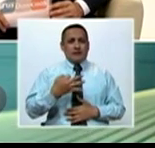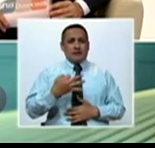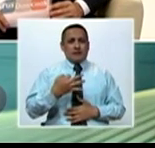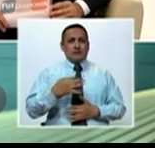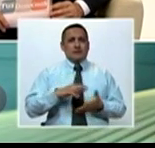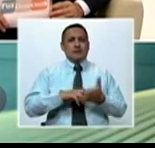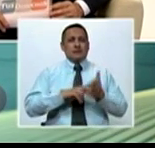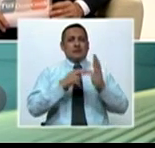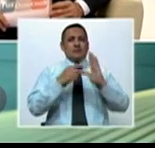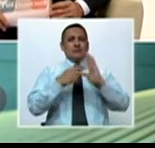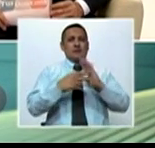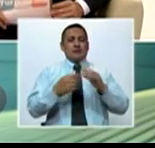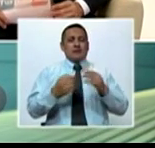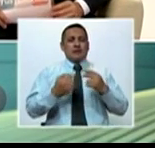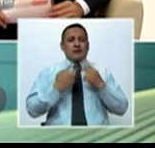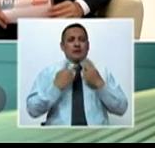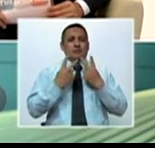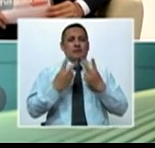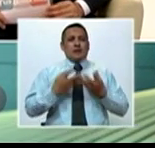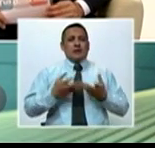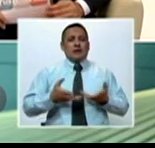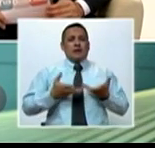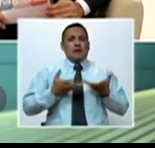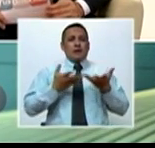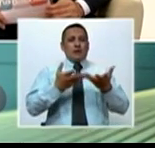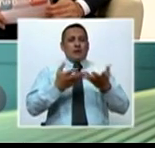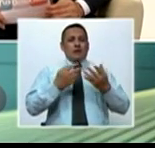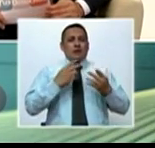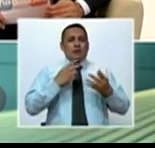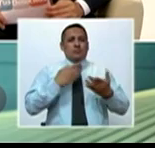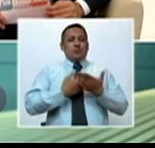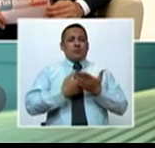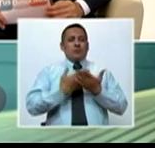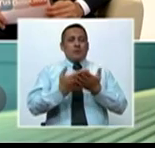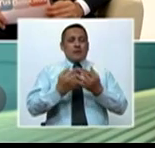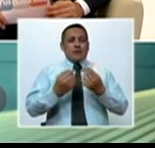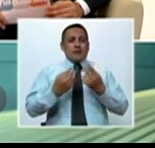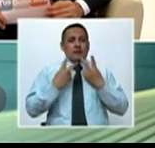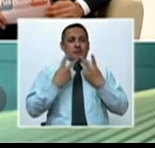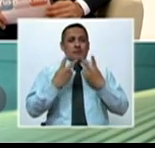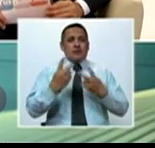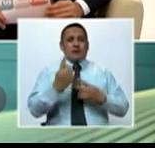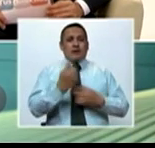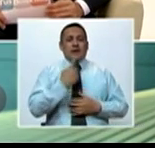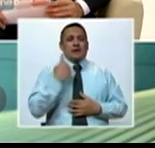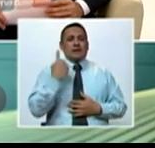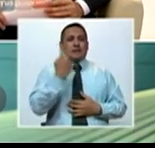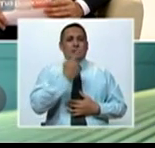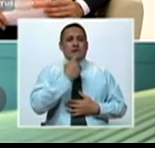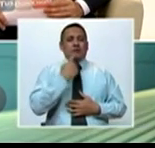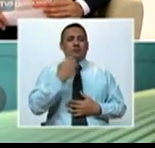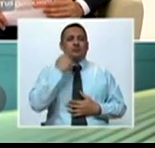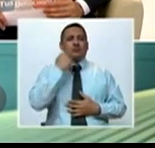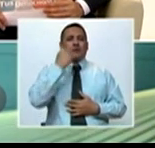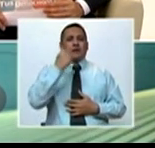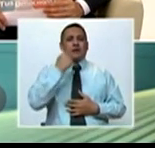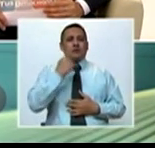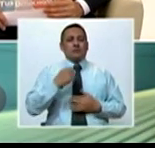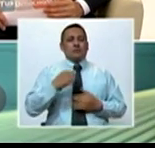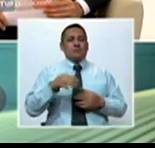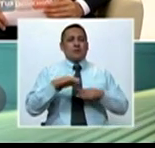más, consistía justamente en que no había una argumentación y que no había un